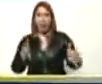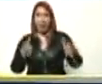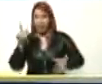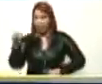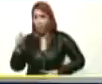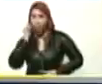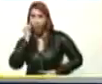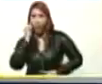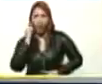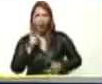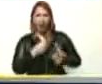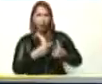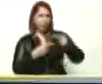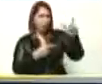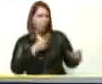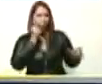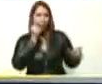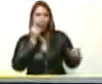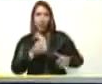Pérez, Pedro Pérez,